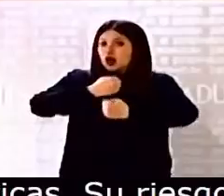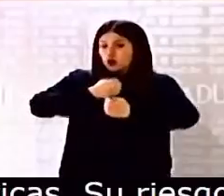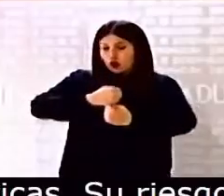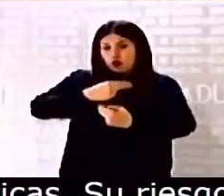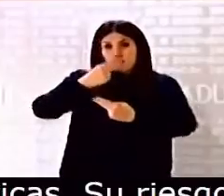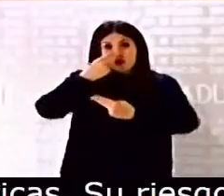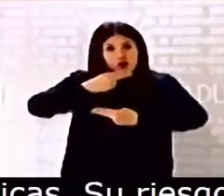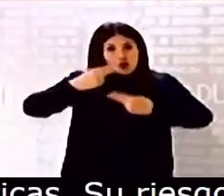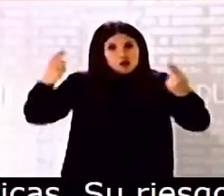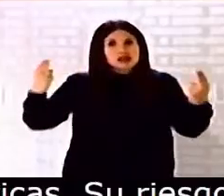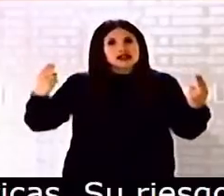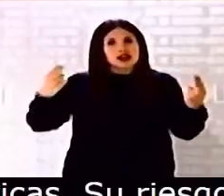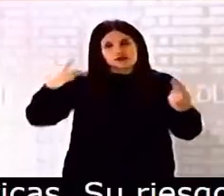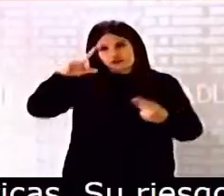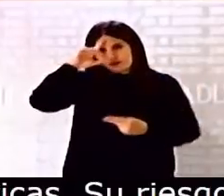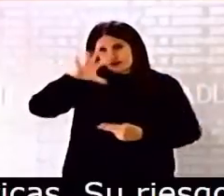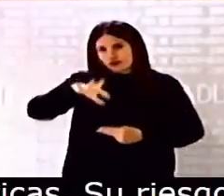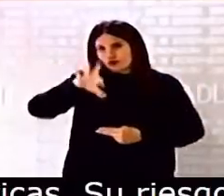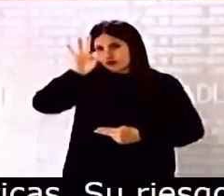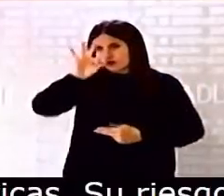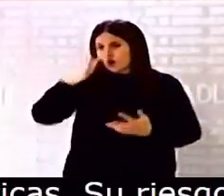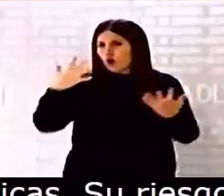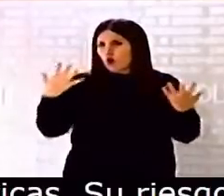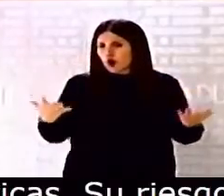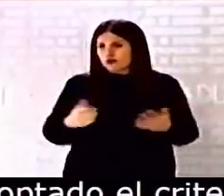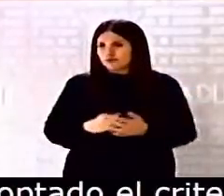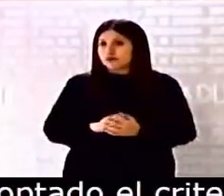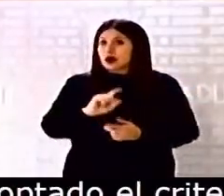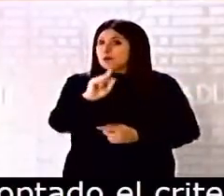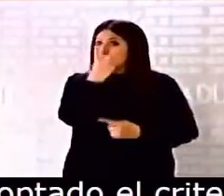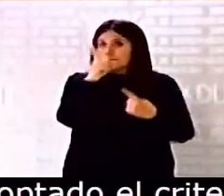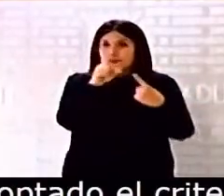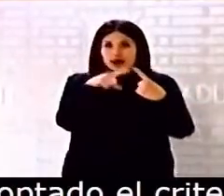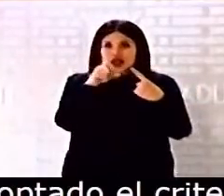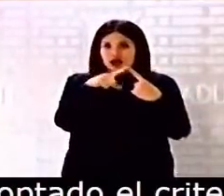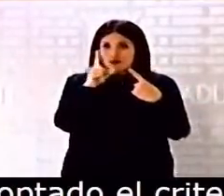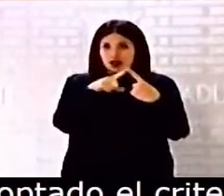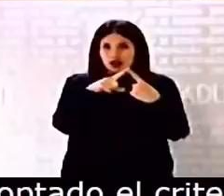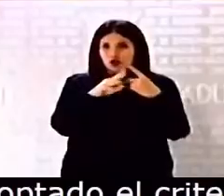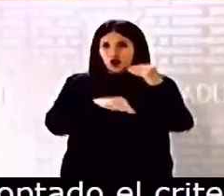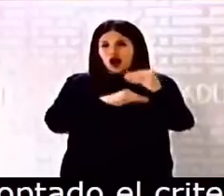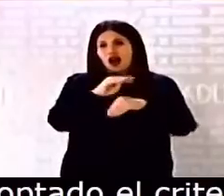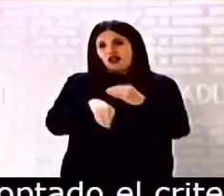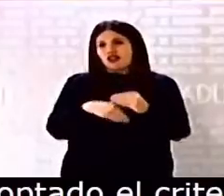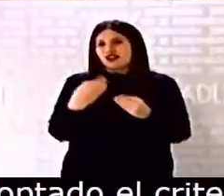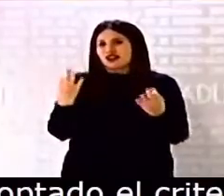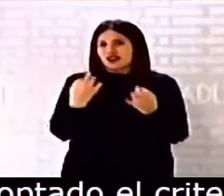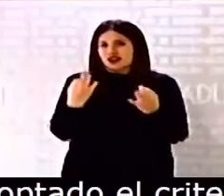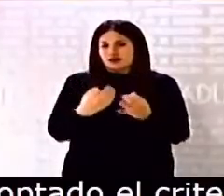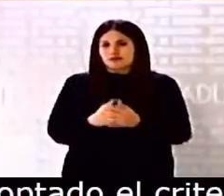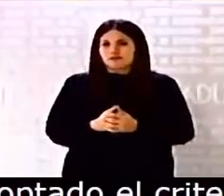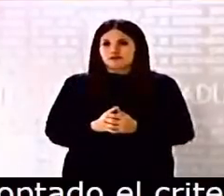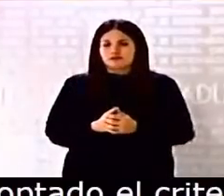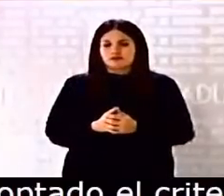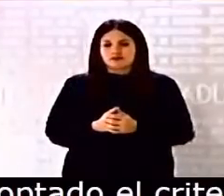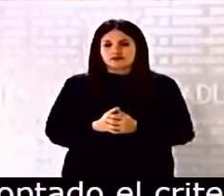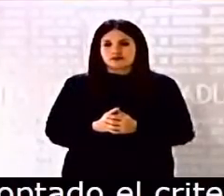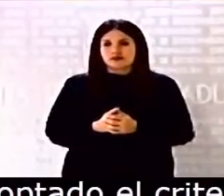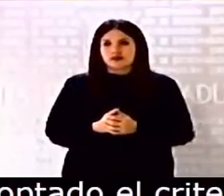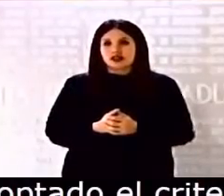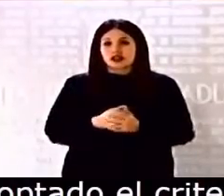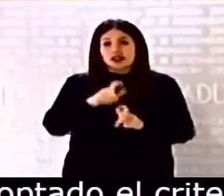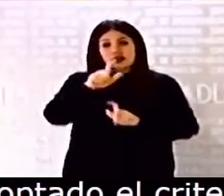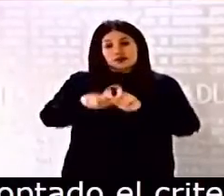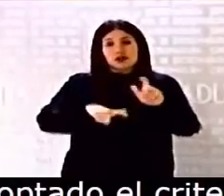se ha adoptado el criterio, primero, de incrementar la ficha epidemiológica, es decir, los